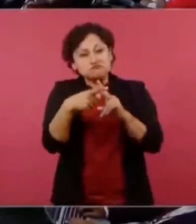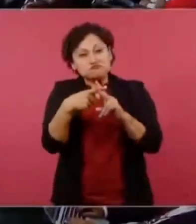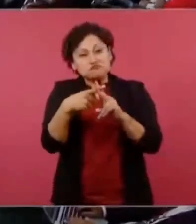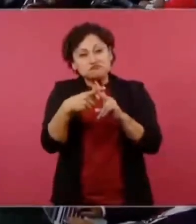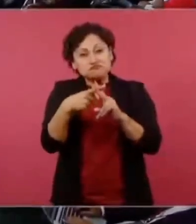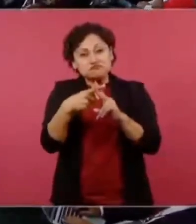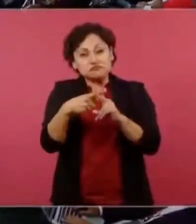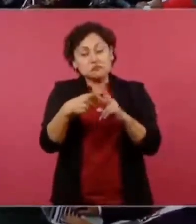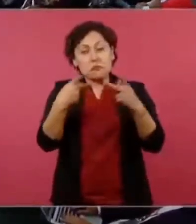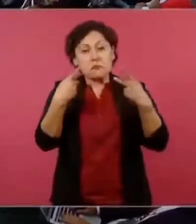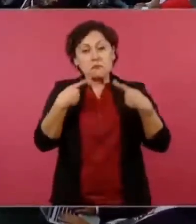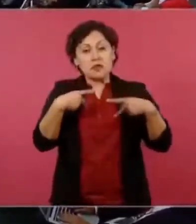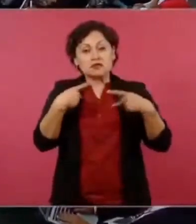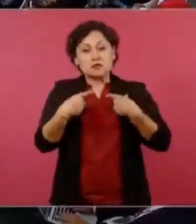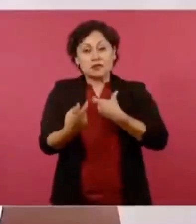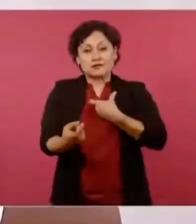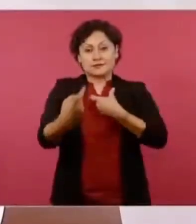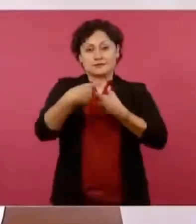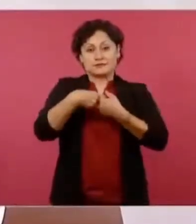militantes